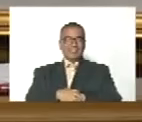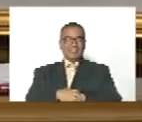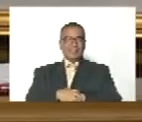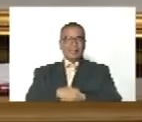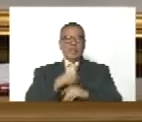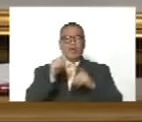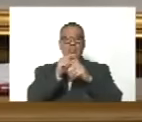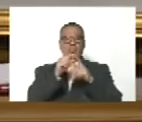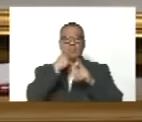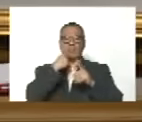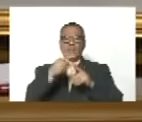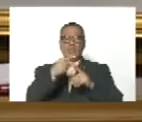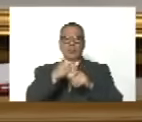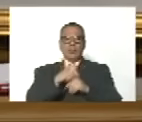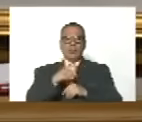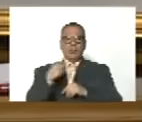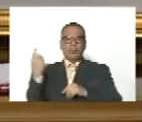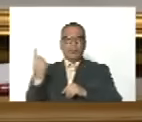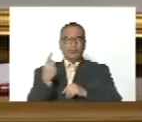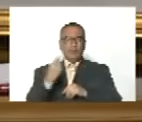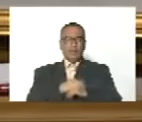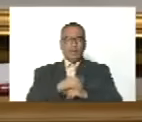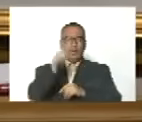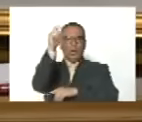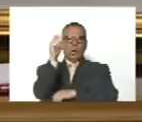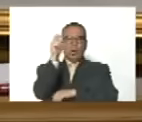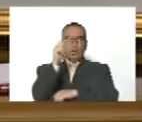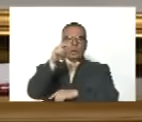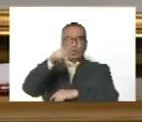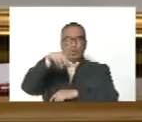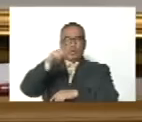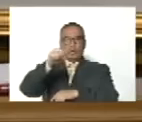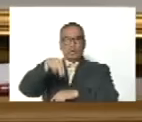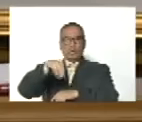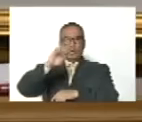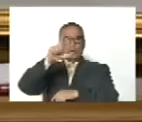Voy a dar el derecho de palabra al diputado Leonel Muñoz.